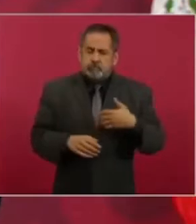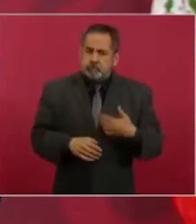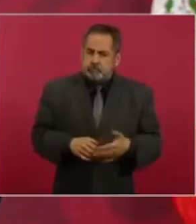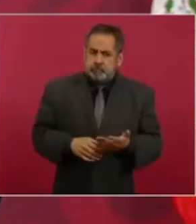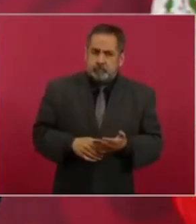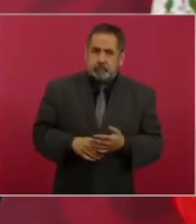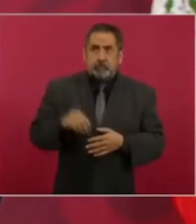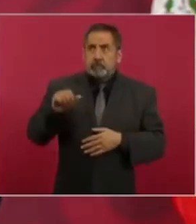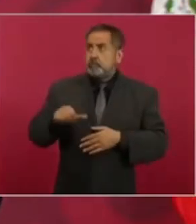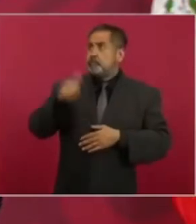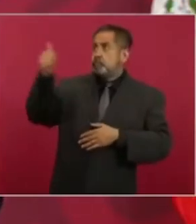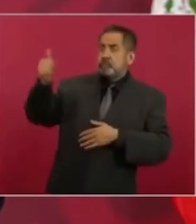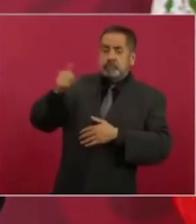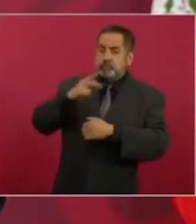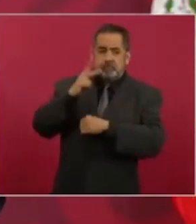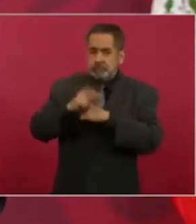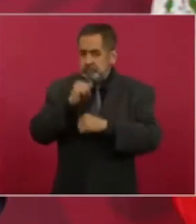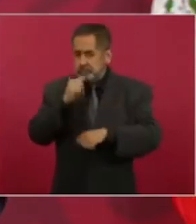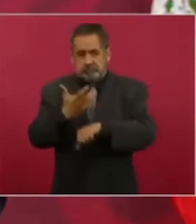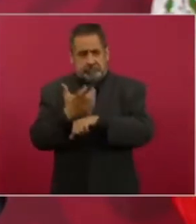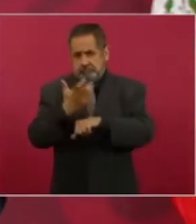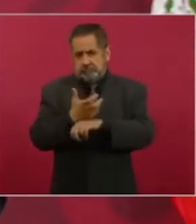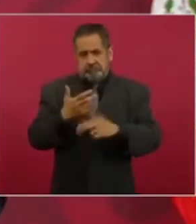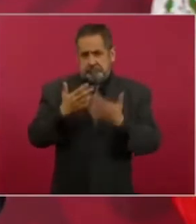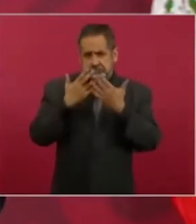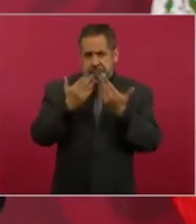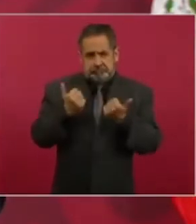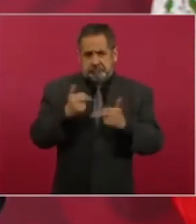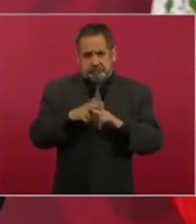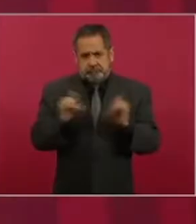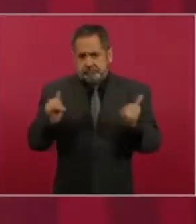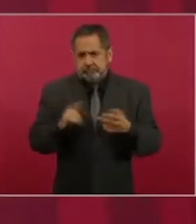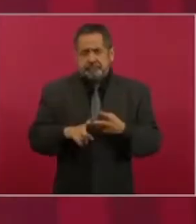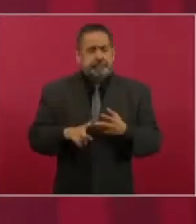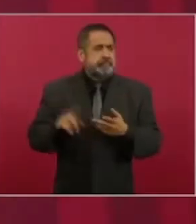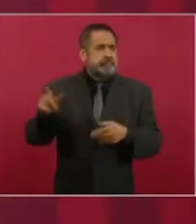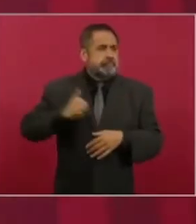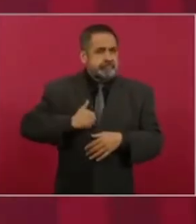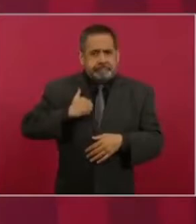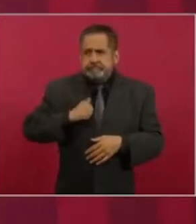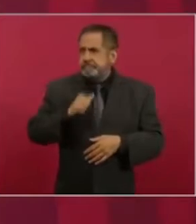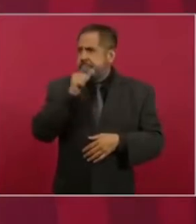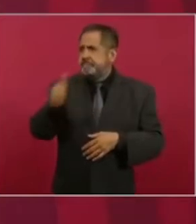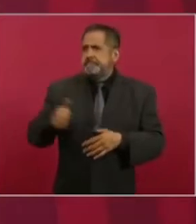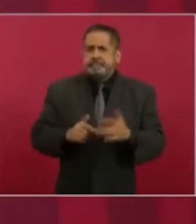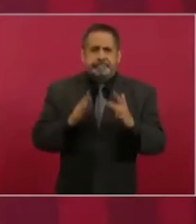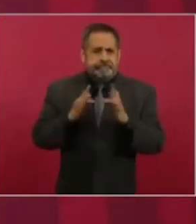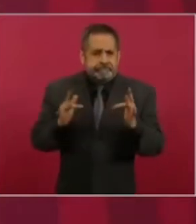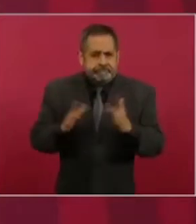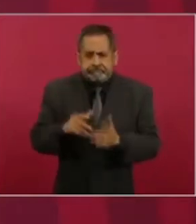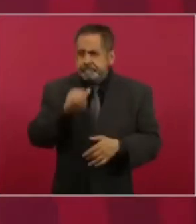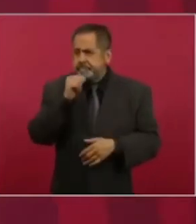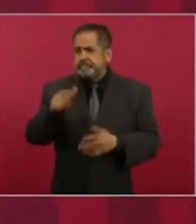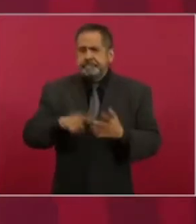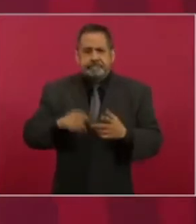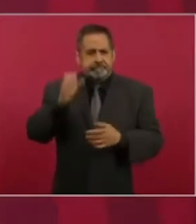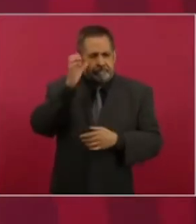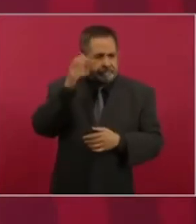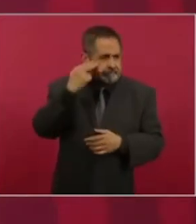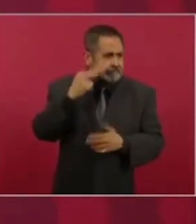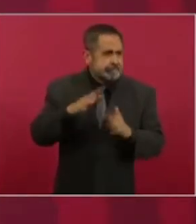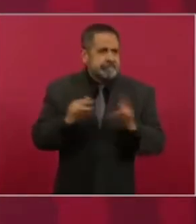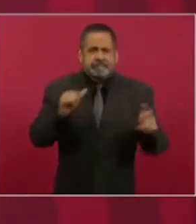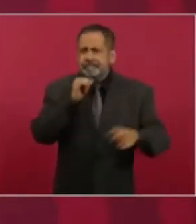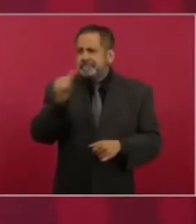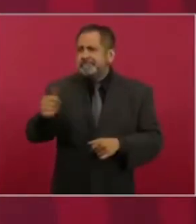no lo están haciendo en Estados Unidos, ni en Canadá, ni en Francia, ni en China, ni en